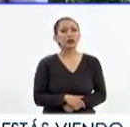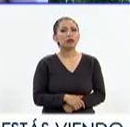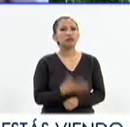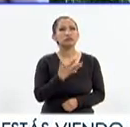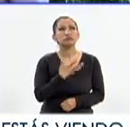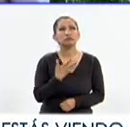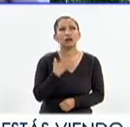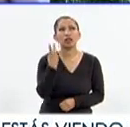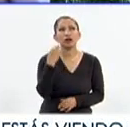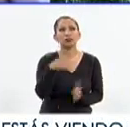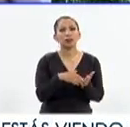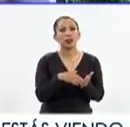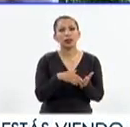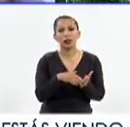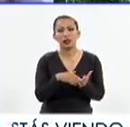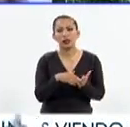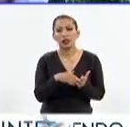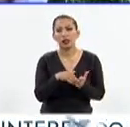Tenemos